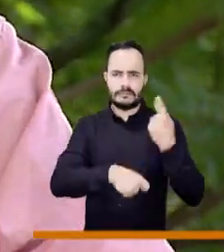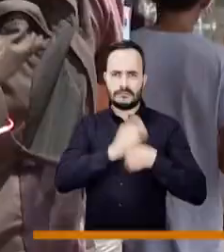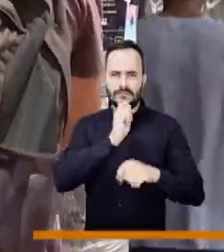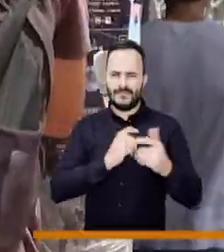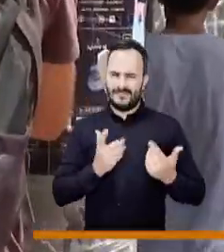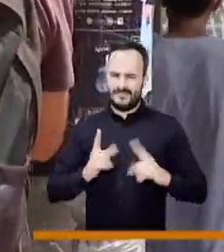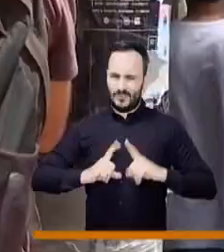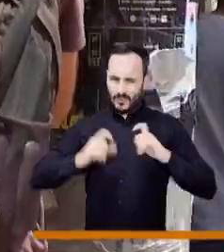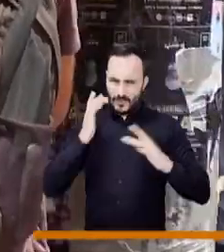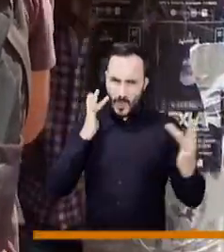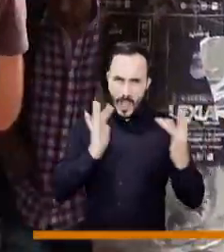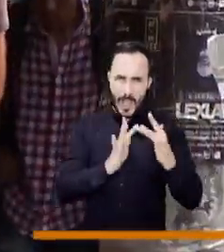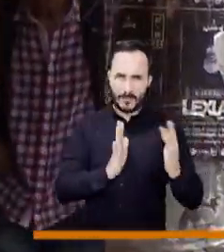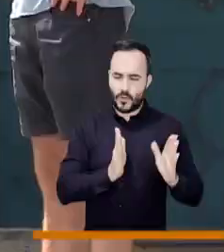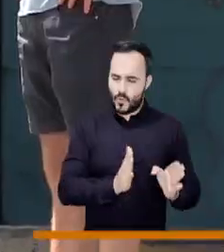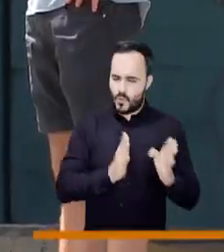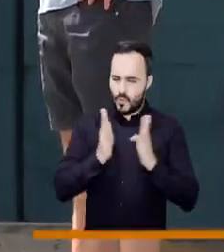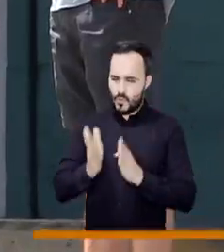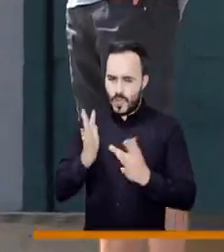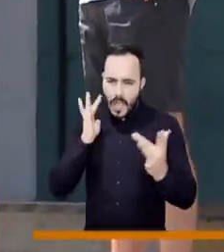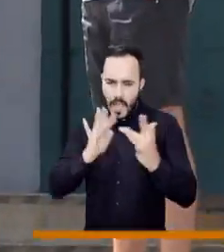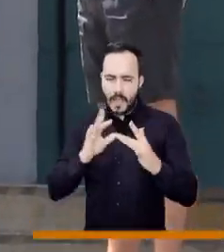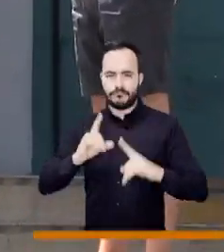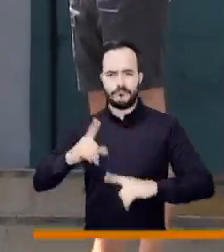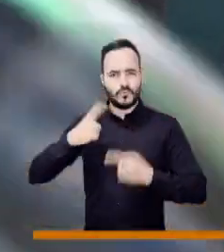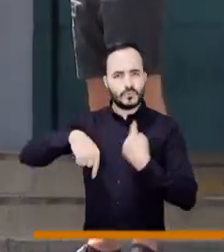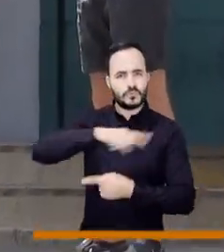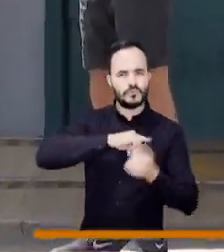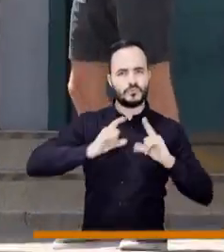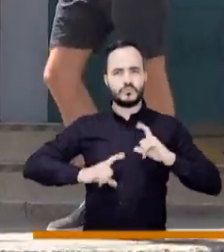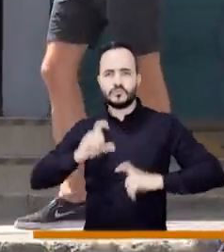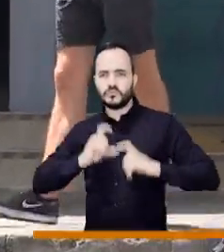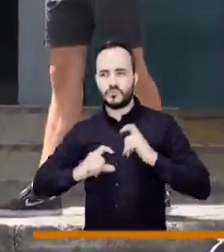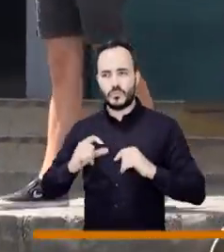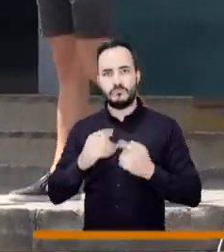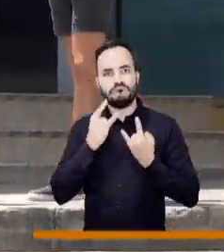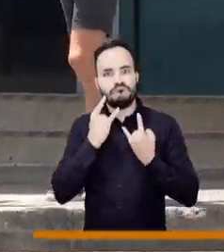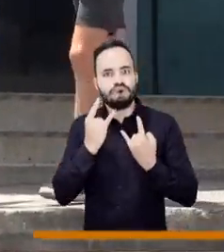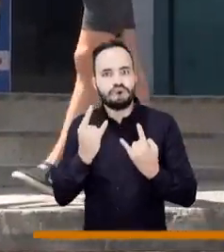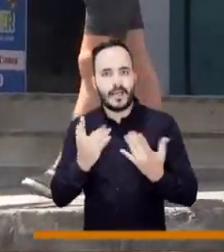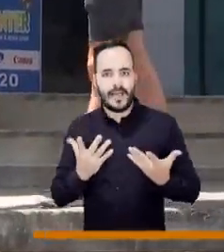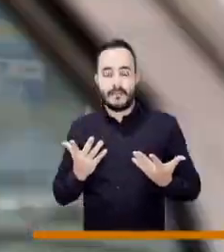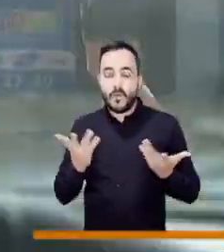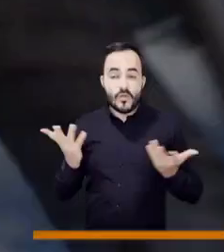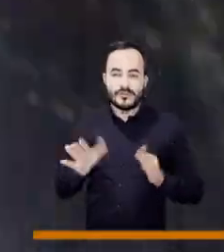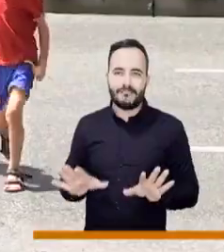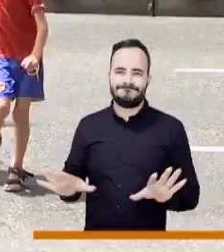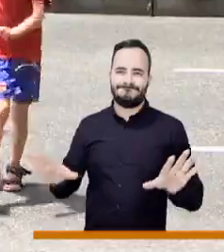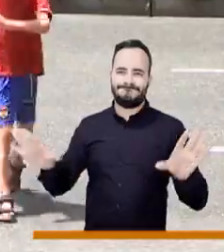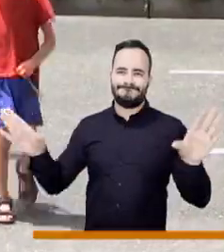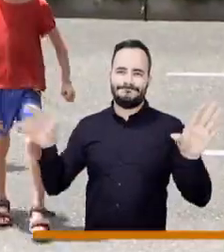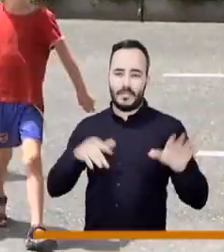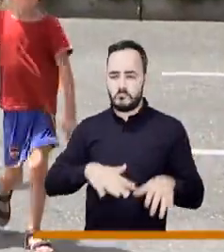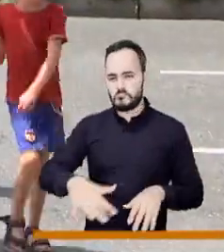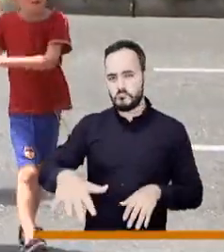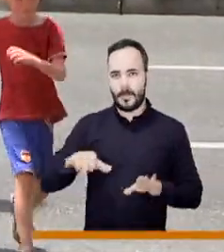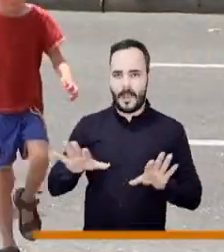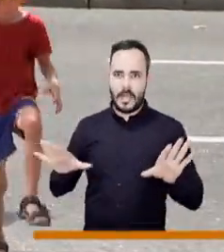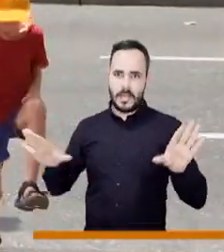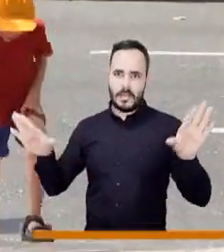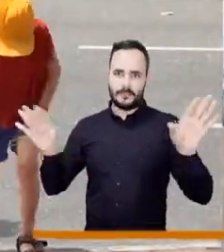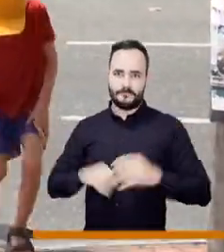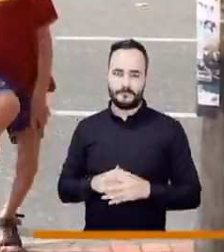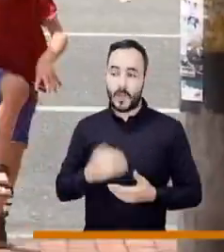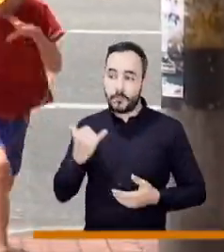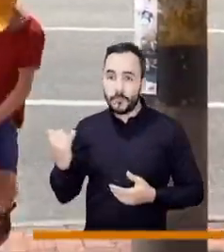darle posibilidades a un turismo remozado, un turismo atractivo. Y ese turismo está en las laderas de Medellín. Tenemos